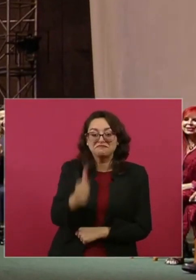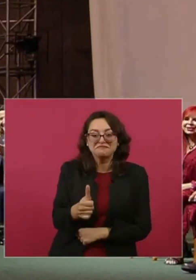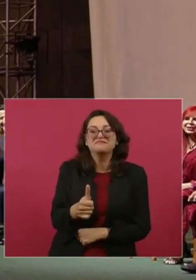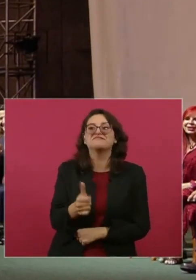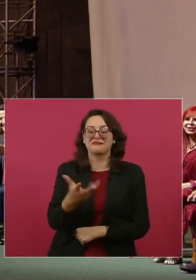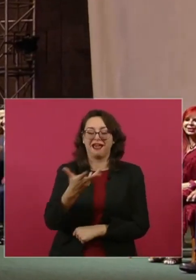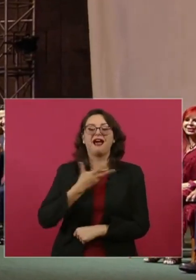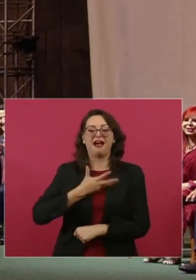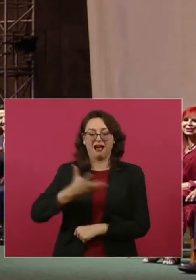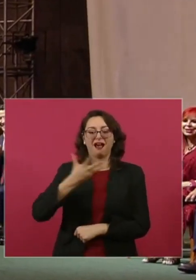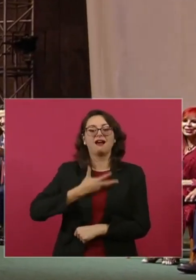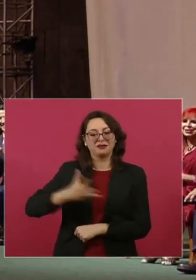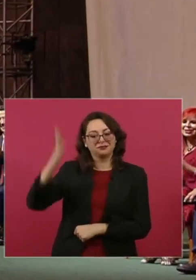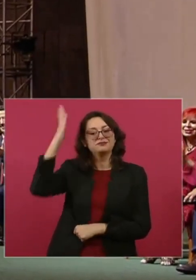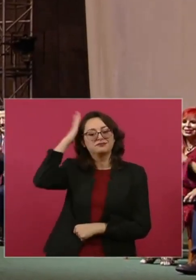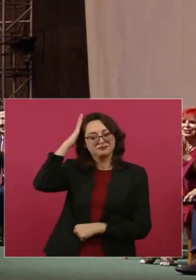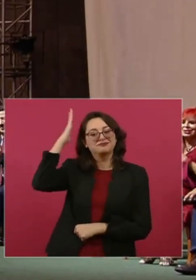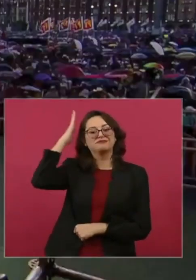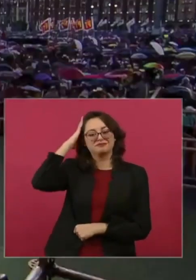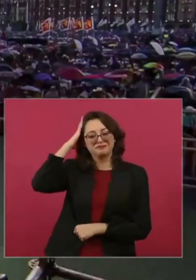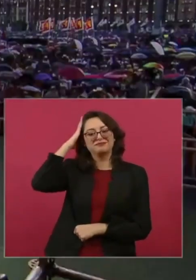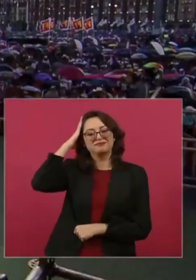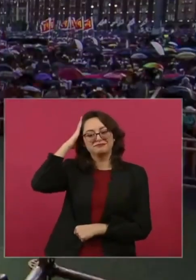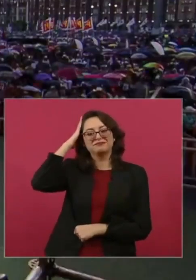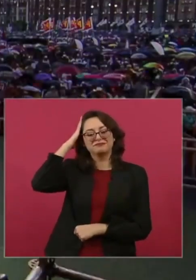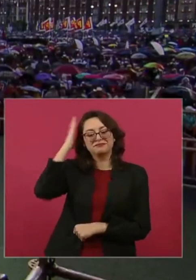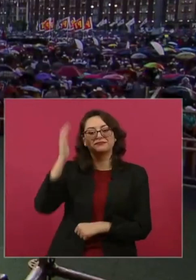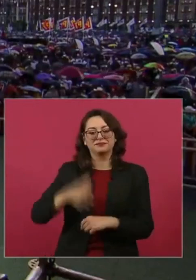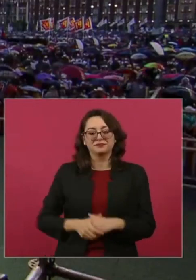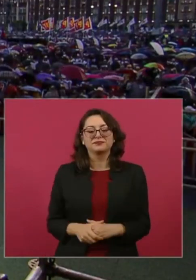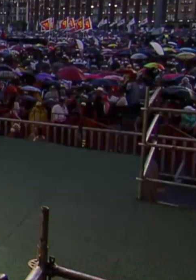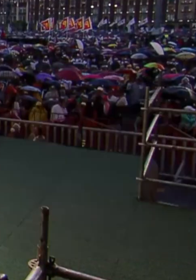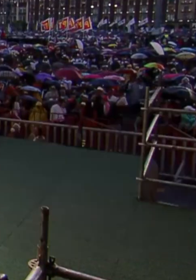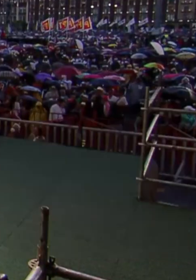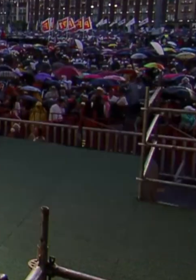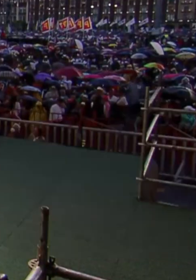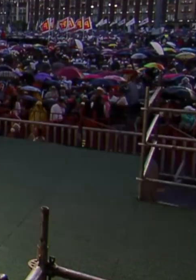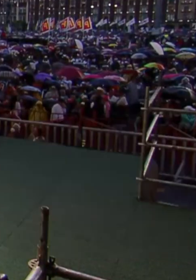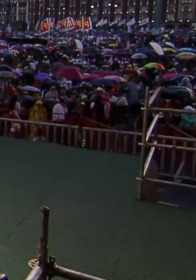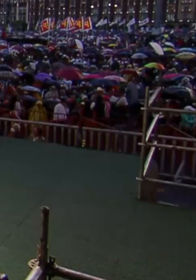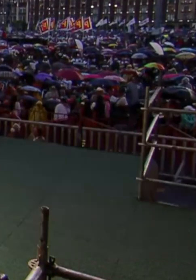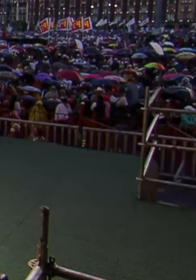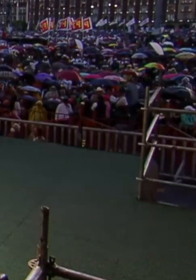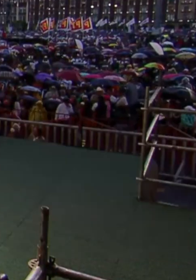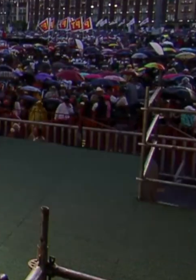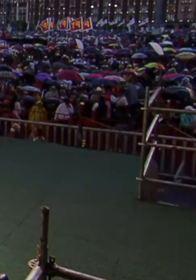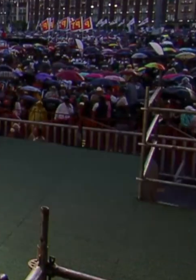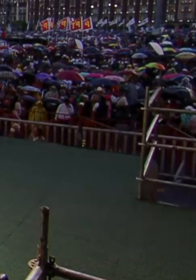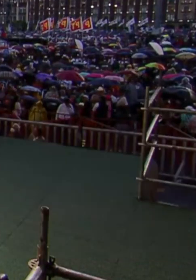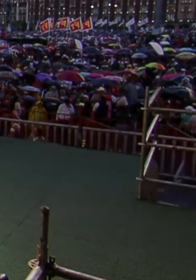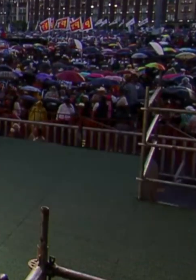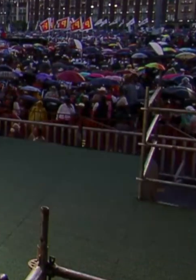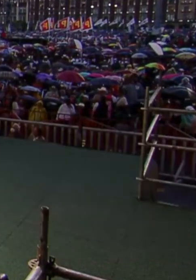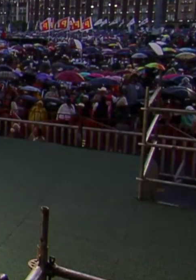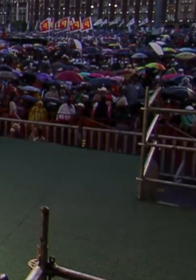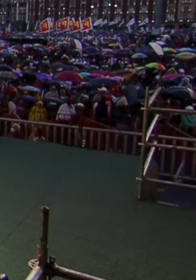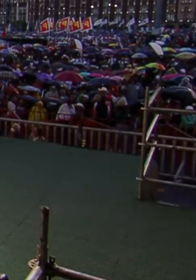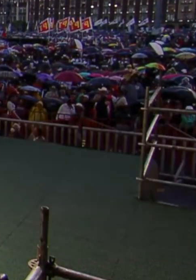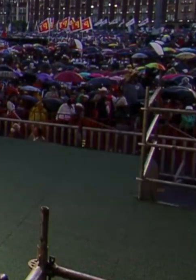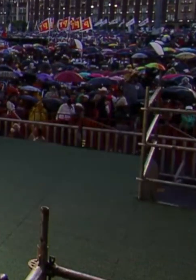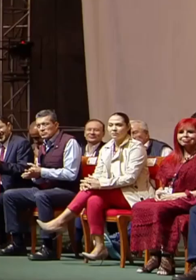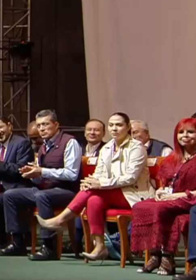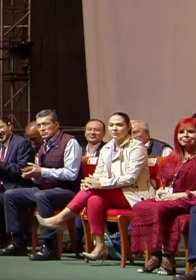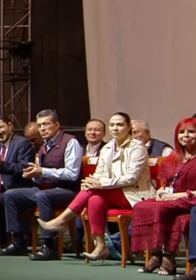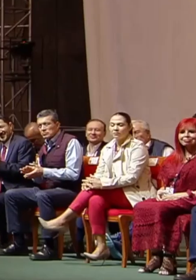have a headless proletariat. Ya hay now dirección. We